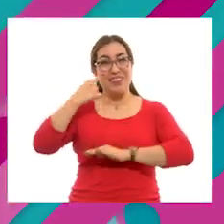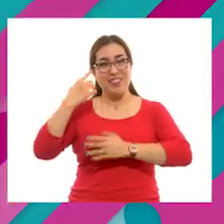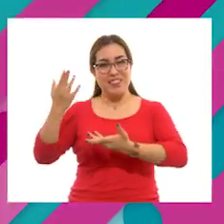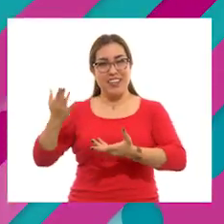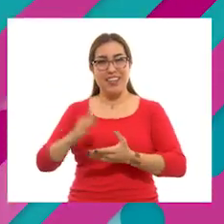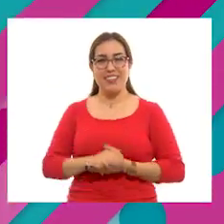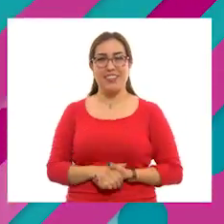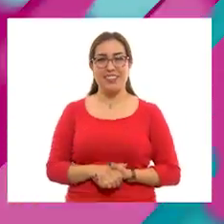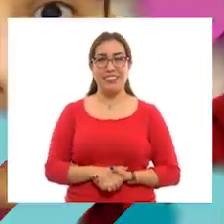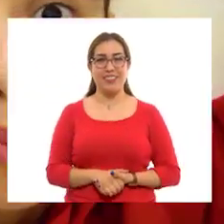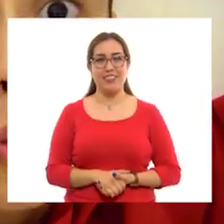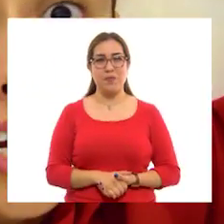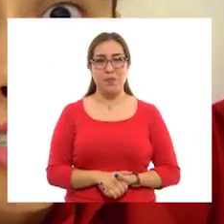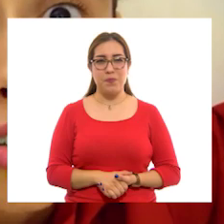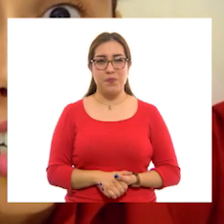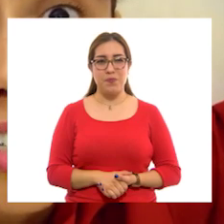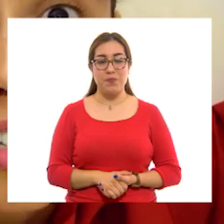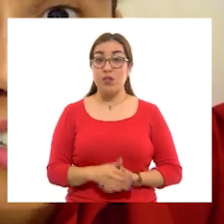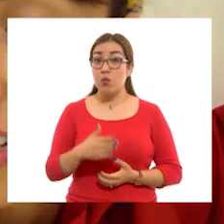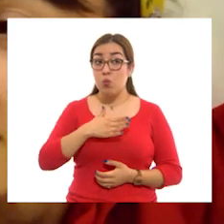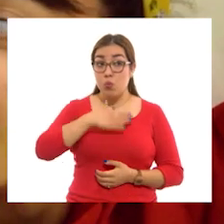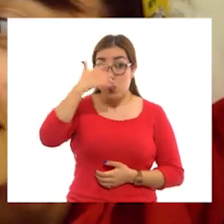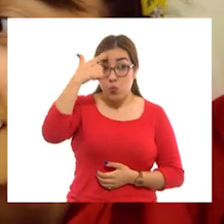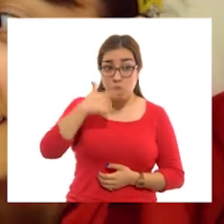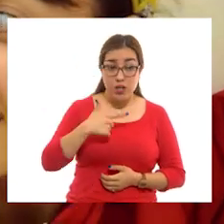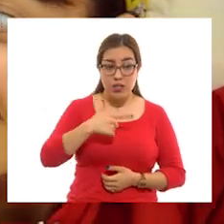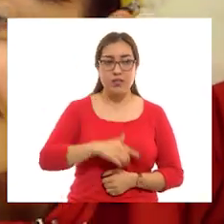¡Buenas noches!